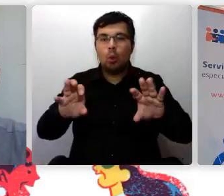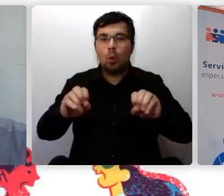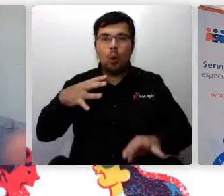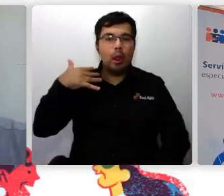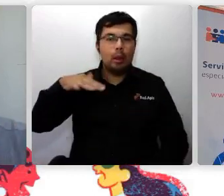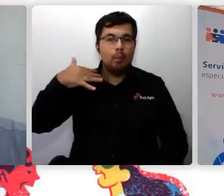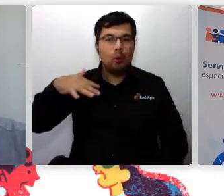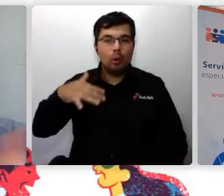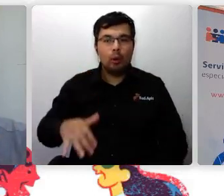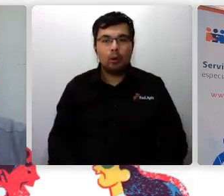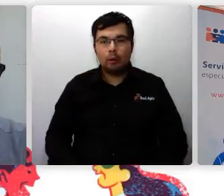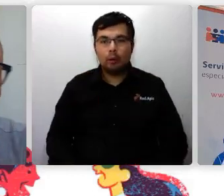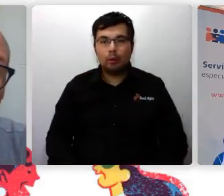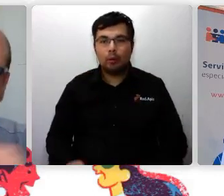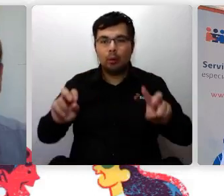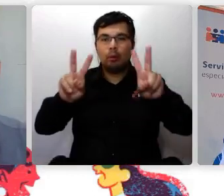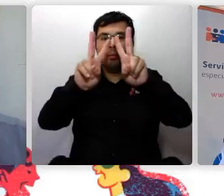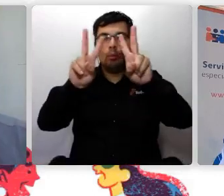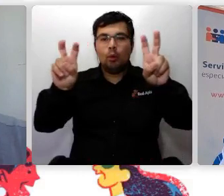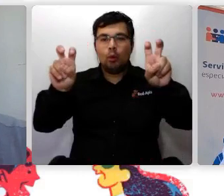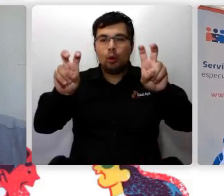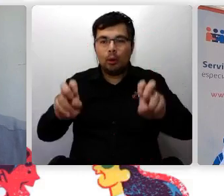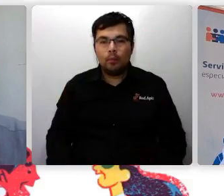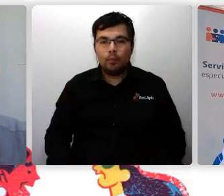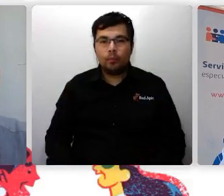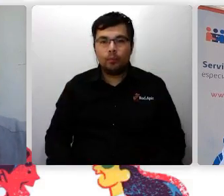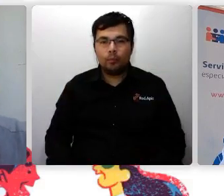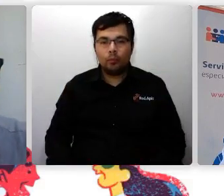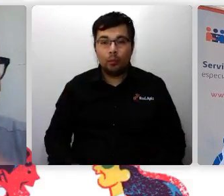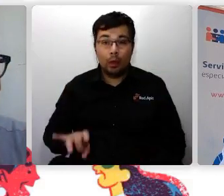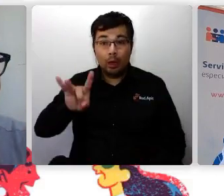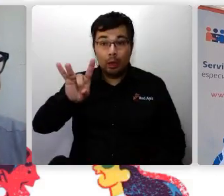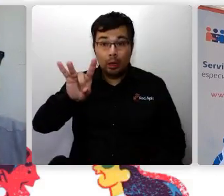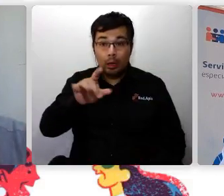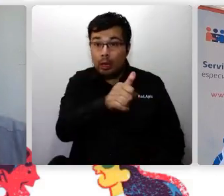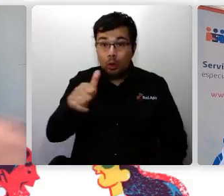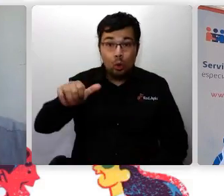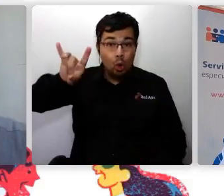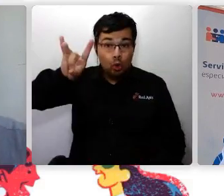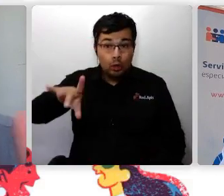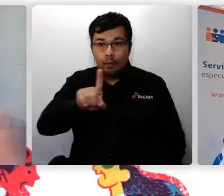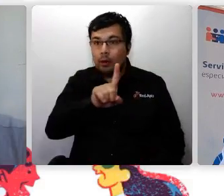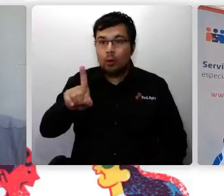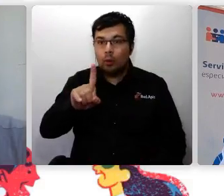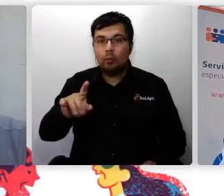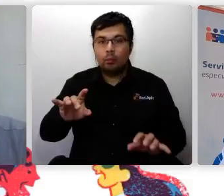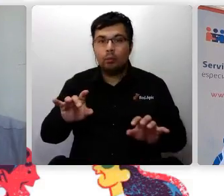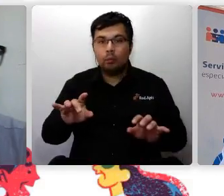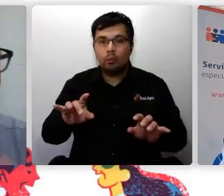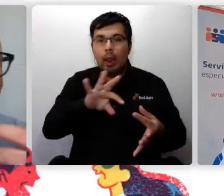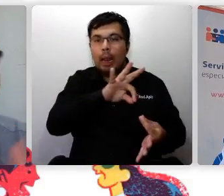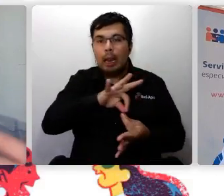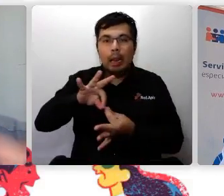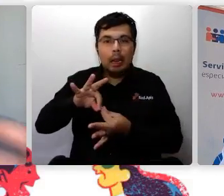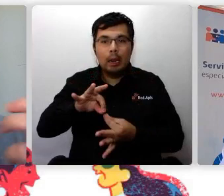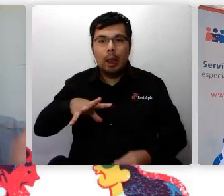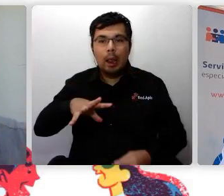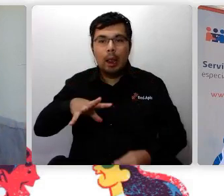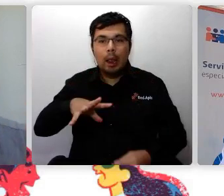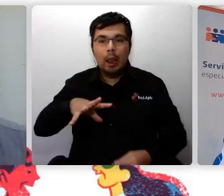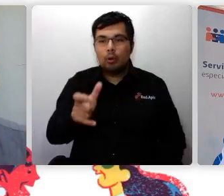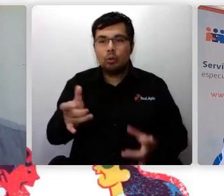de temas, como tú bien decías, manejas no todos, sabemos. El detalle son nuestras contadoras, nuestros contadores, que